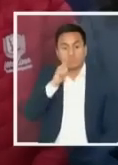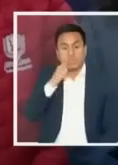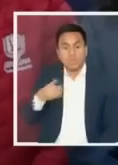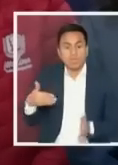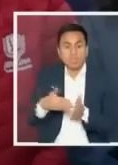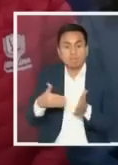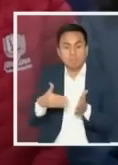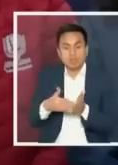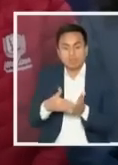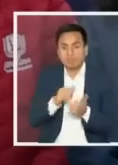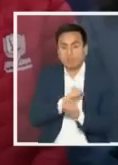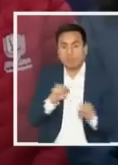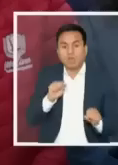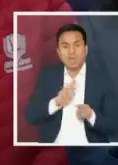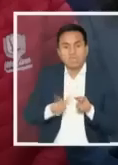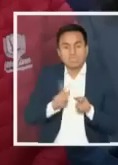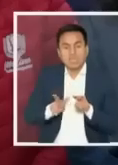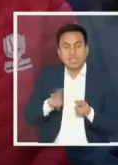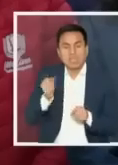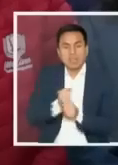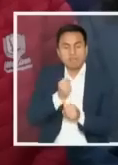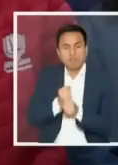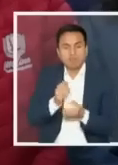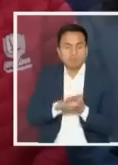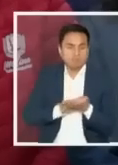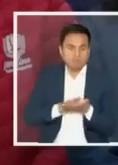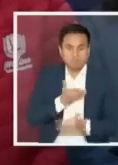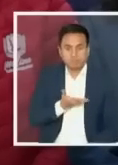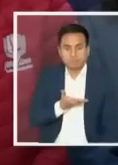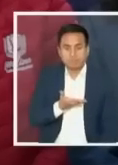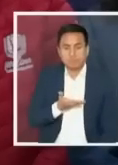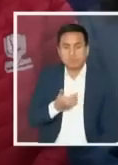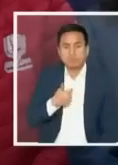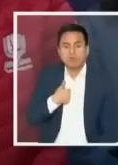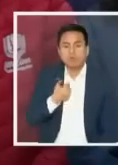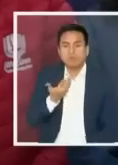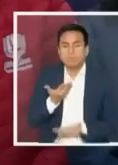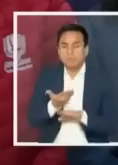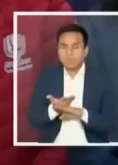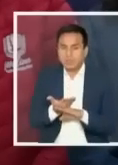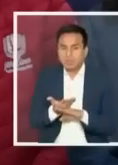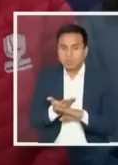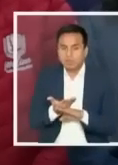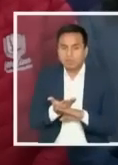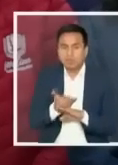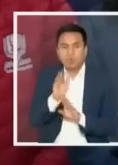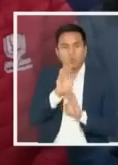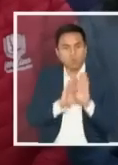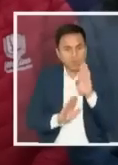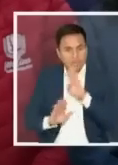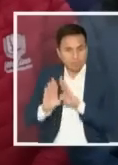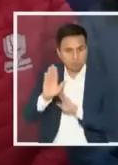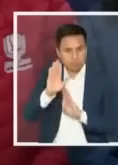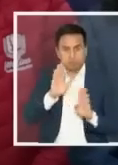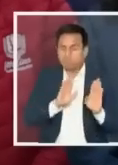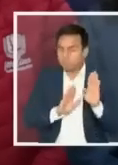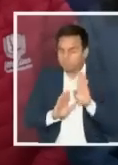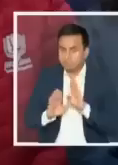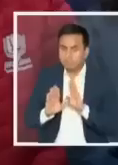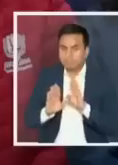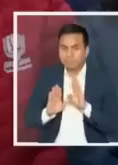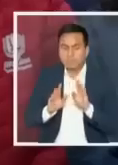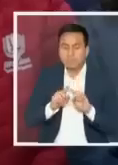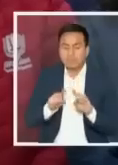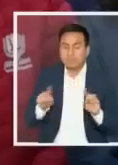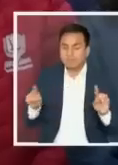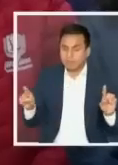él se arriesga a una acusación constitucional. Y es por eso que es el ministro de Justicia, el ministro Cordero,